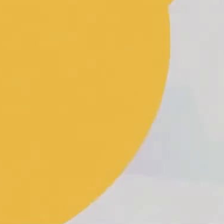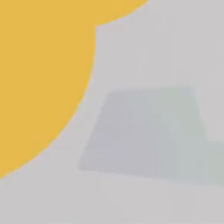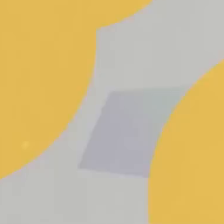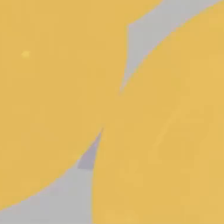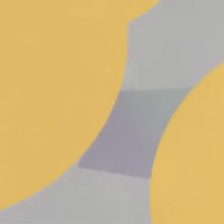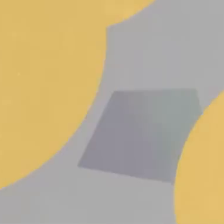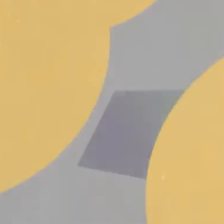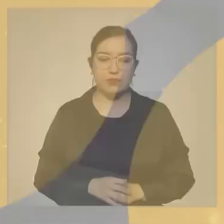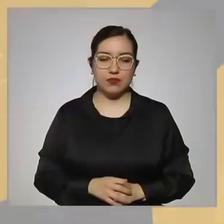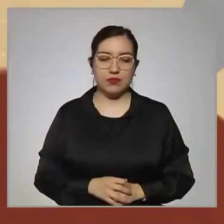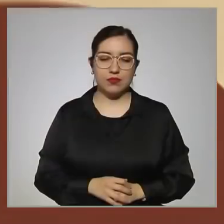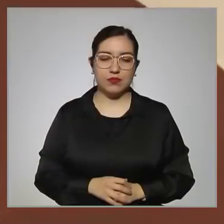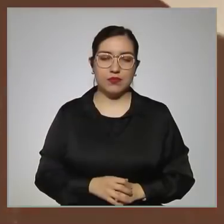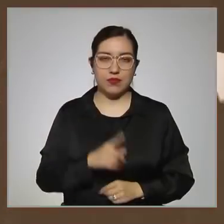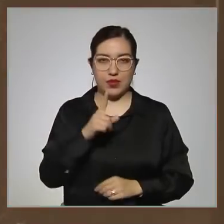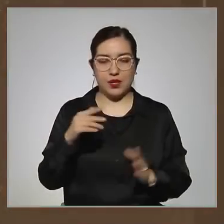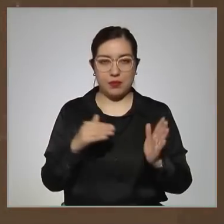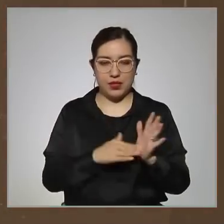En